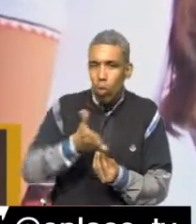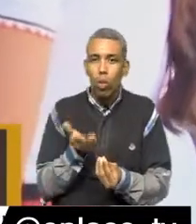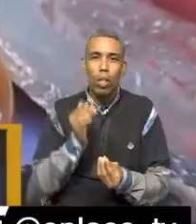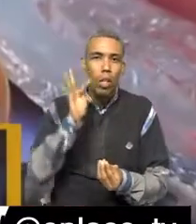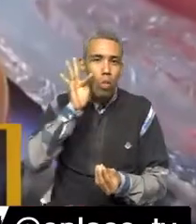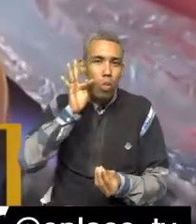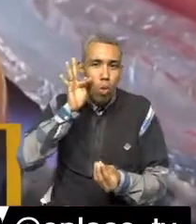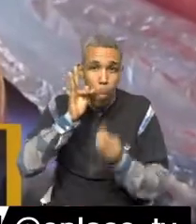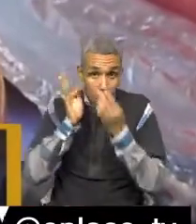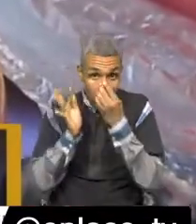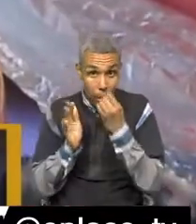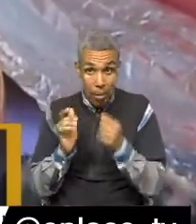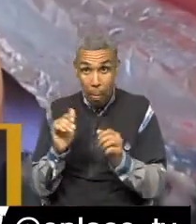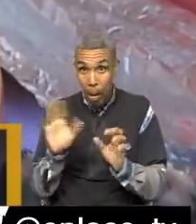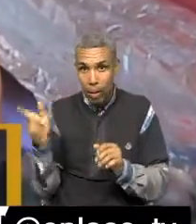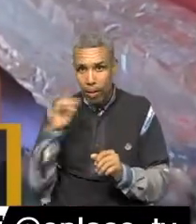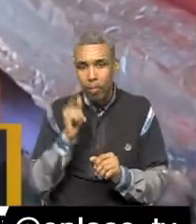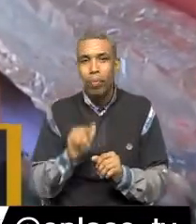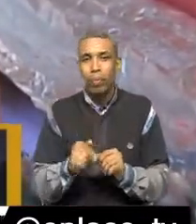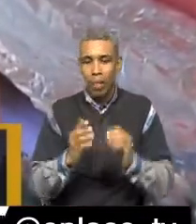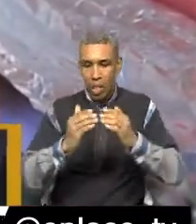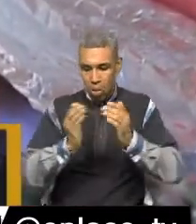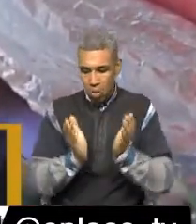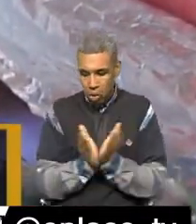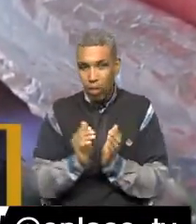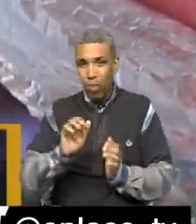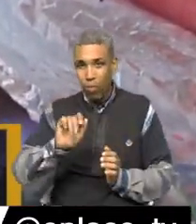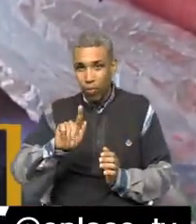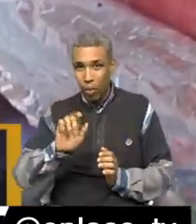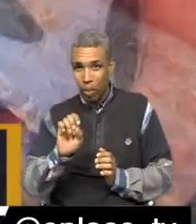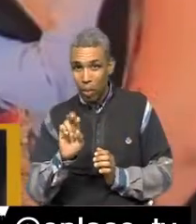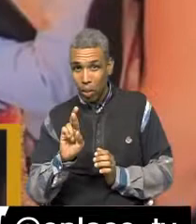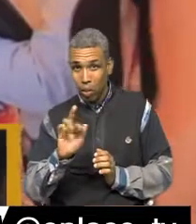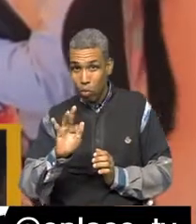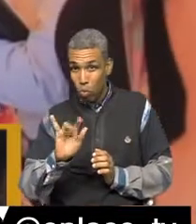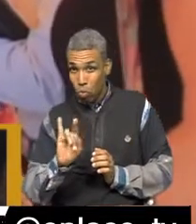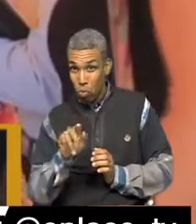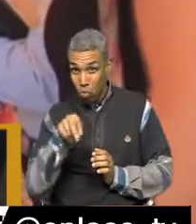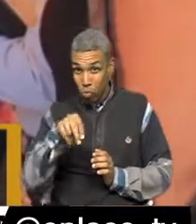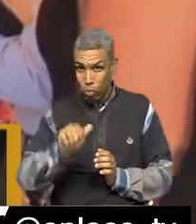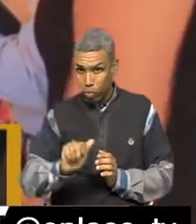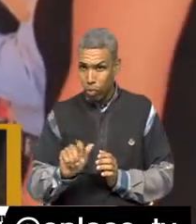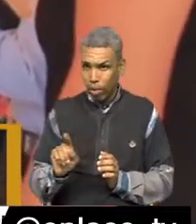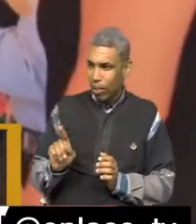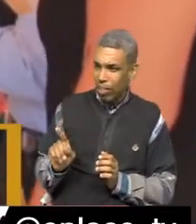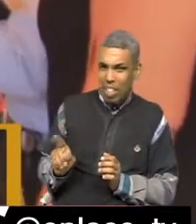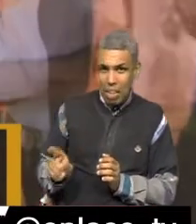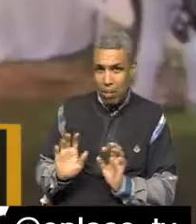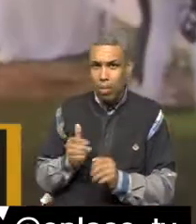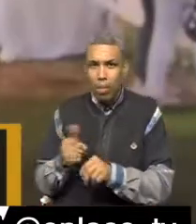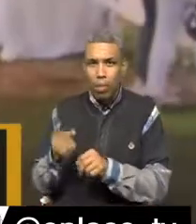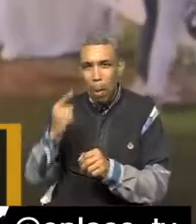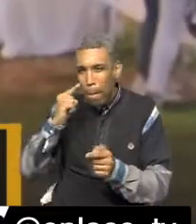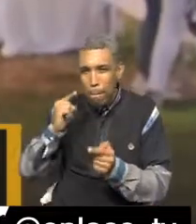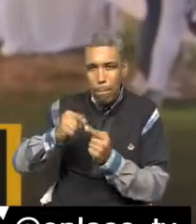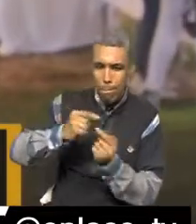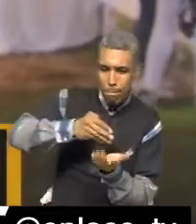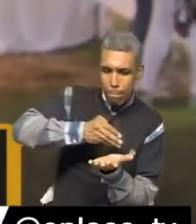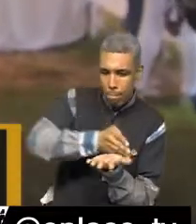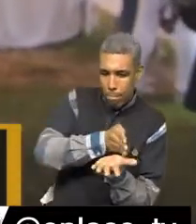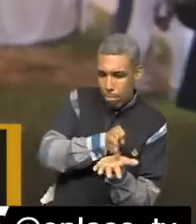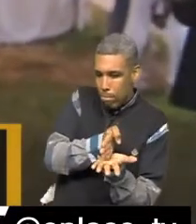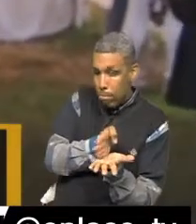La Fortuna presentaron su proyecto de Saviford, enmarcado en las buenas prácticas agrícolas. Y a base de